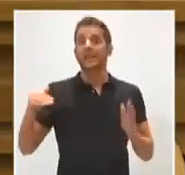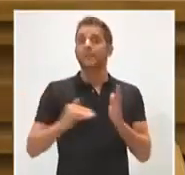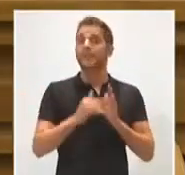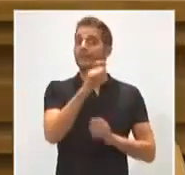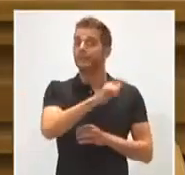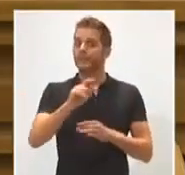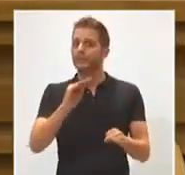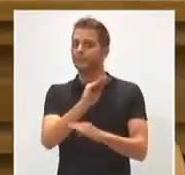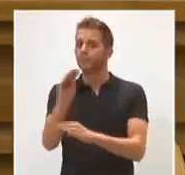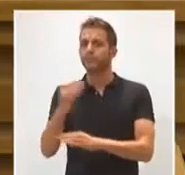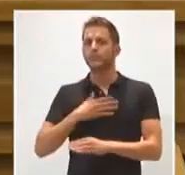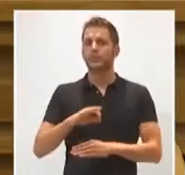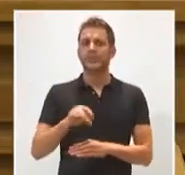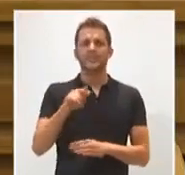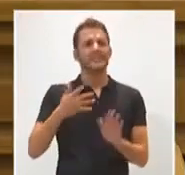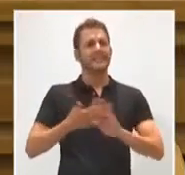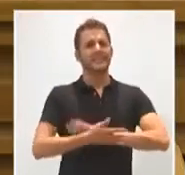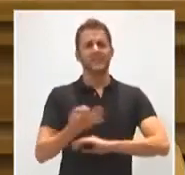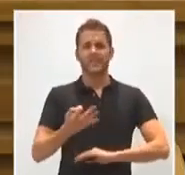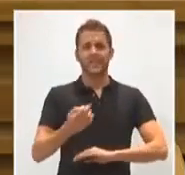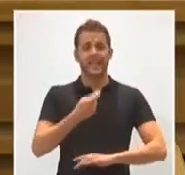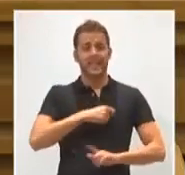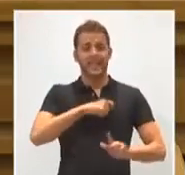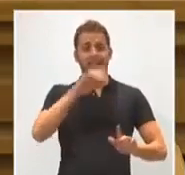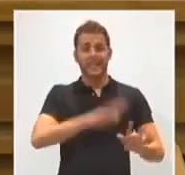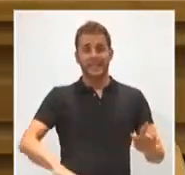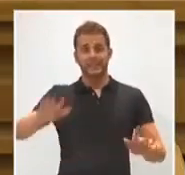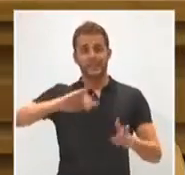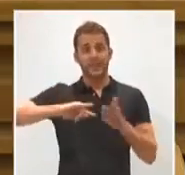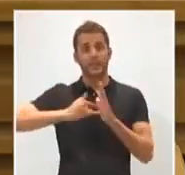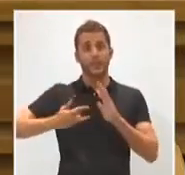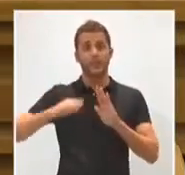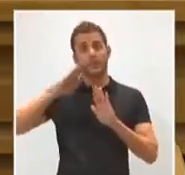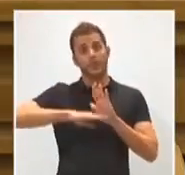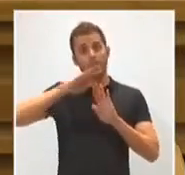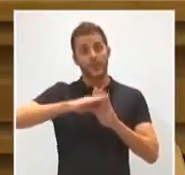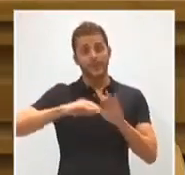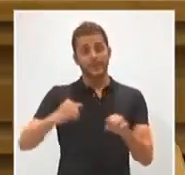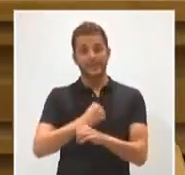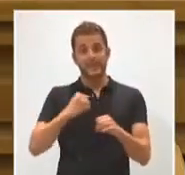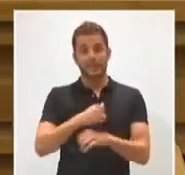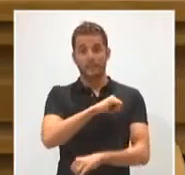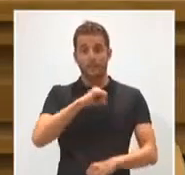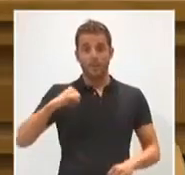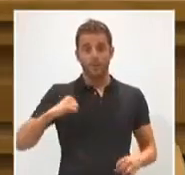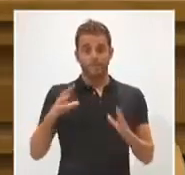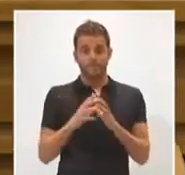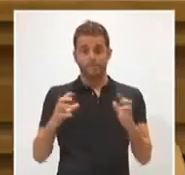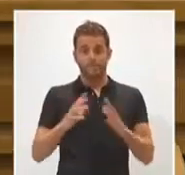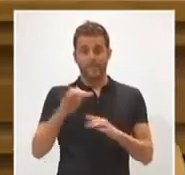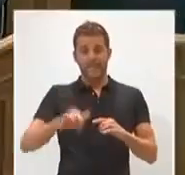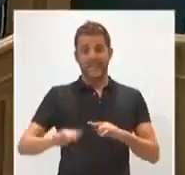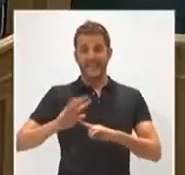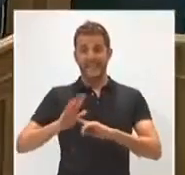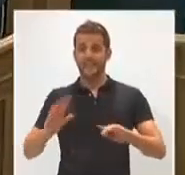no va a haber en españa un programa para el trabajo un tono para los autónomos más ambicioso que el que plantea el gobierno